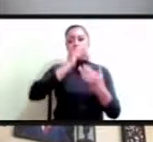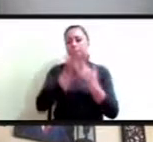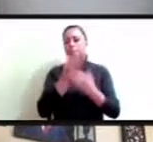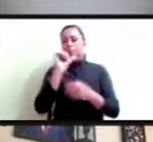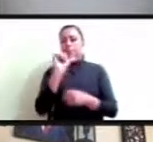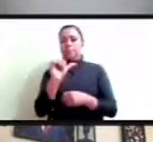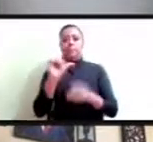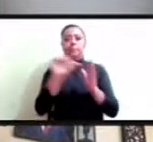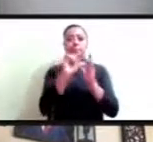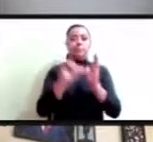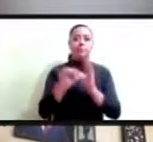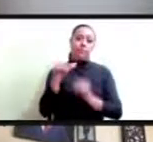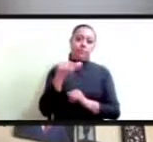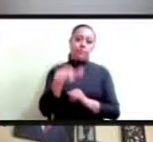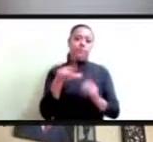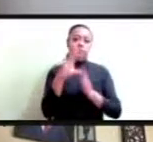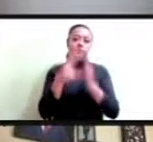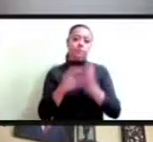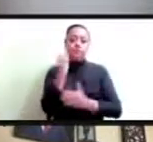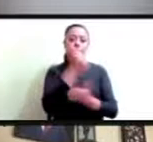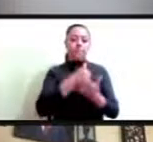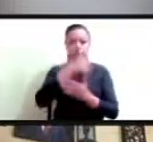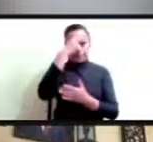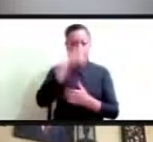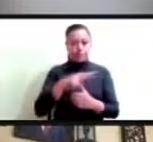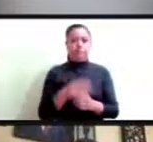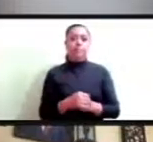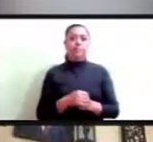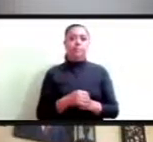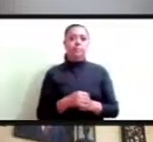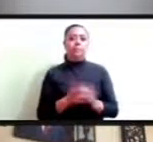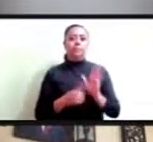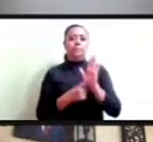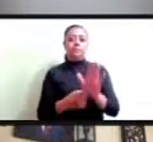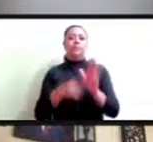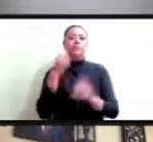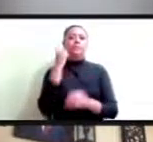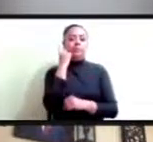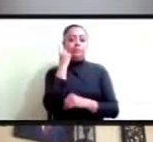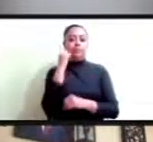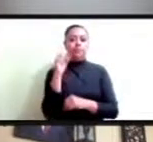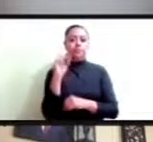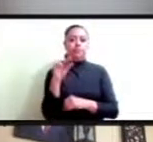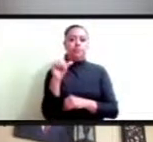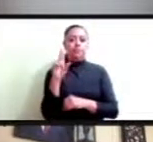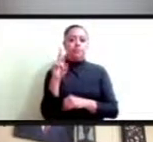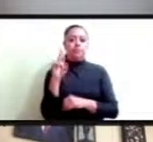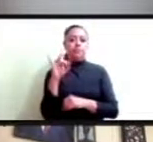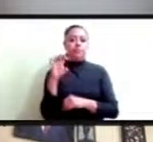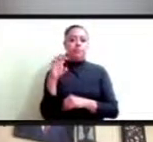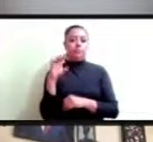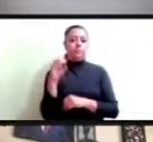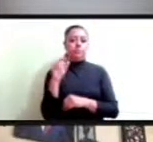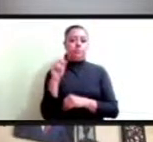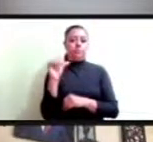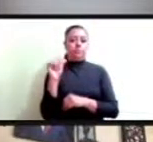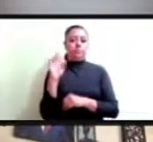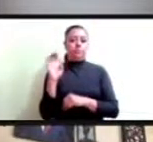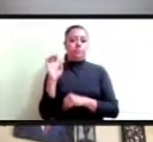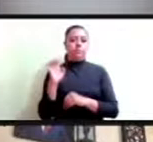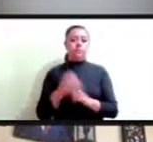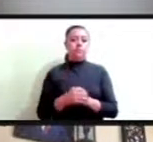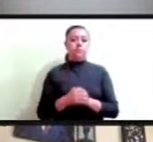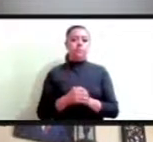de la Constitución Política de la Ciudad de México, se concede el uso de la palabra al diputado Mauricio Tabe Chartea, integrante del Grupo Parlamentario del Partido Acción Nacional, hasta